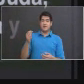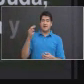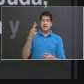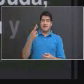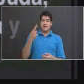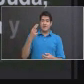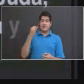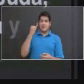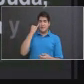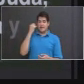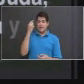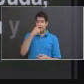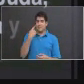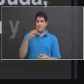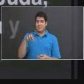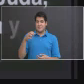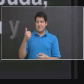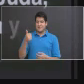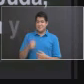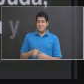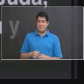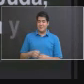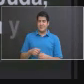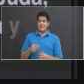No, no es cierto.